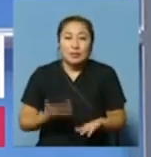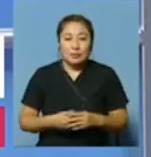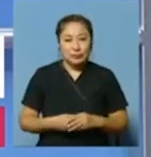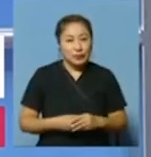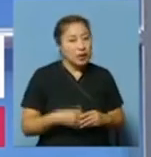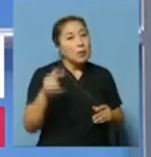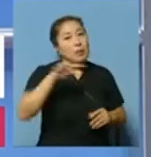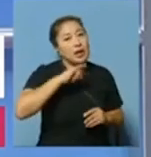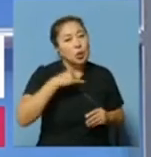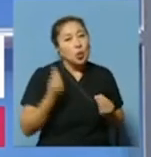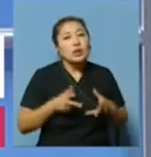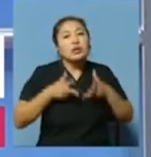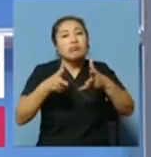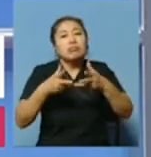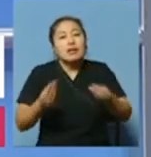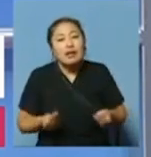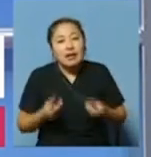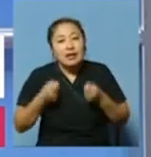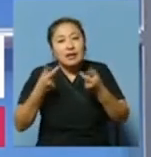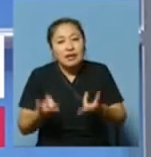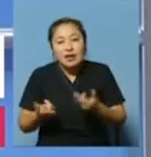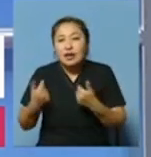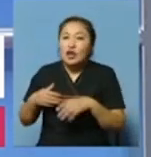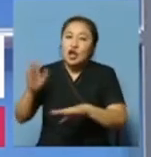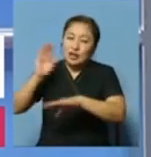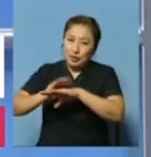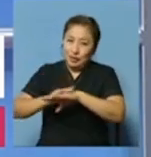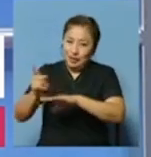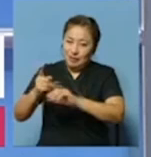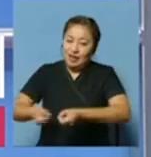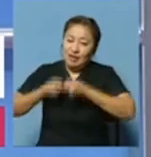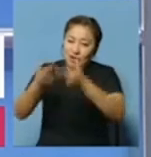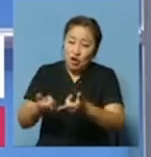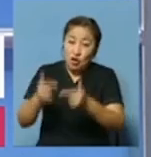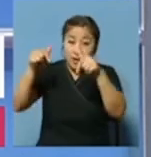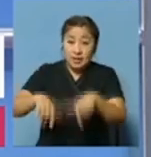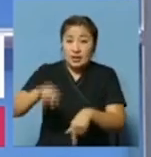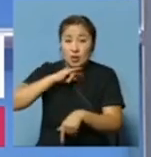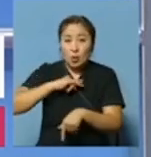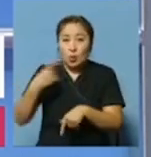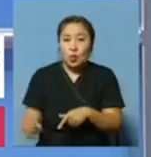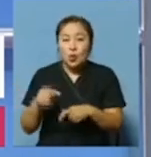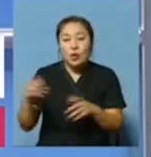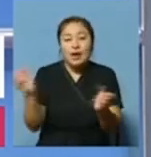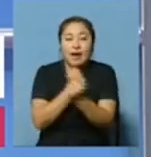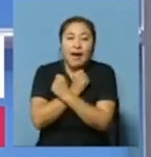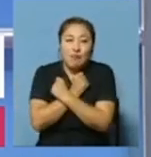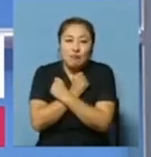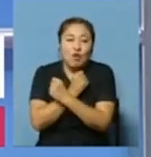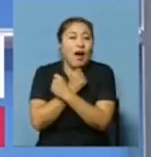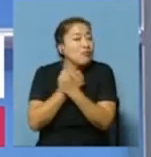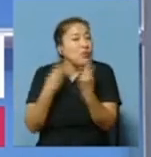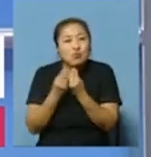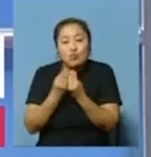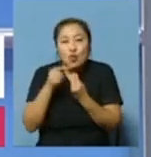para jujuy que le dejas esencialmente mi compromiso en esta provincia que amo que quiero